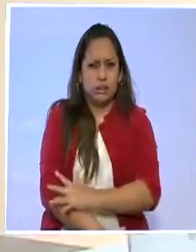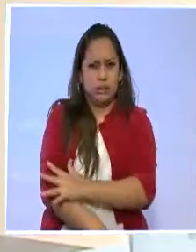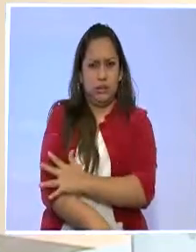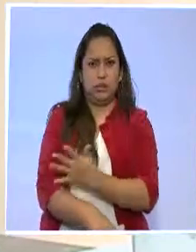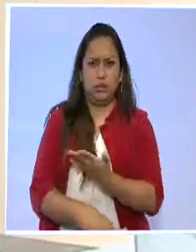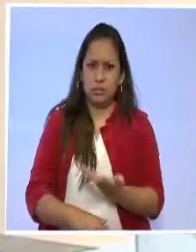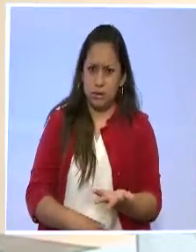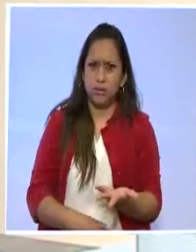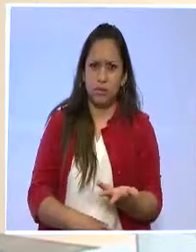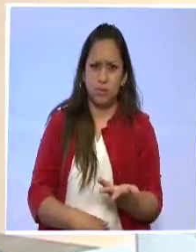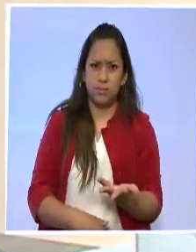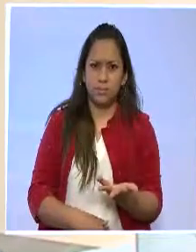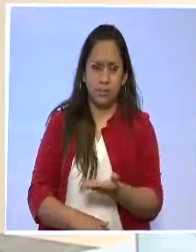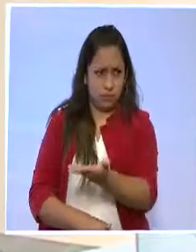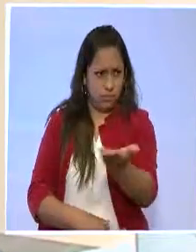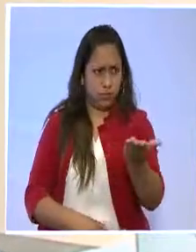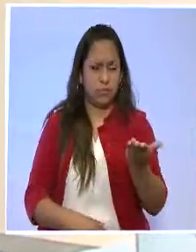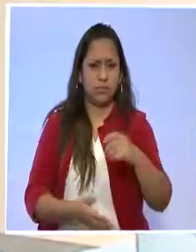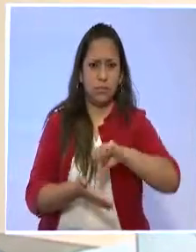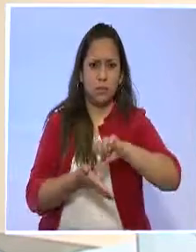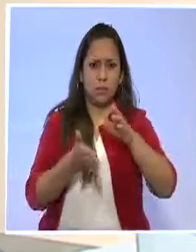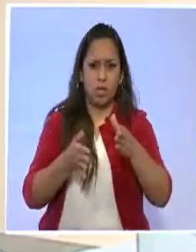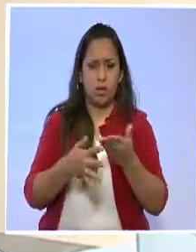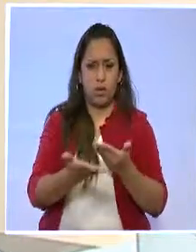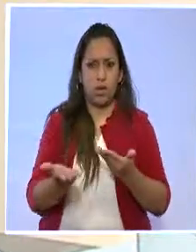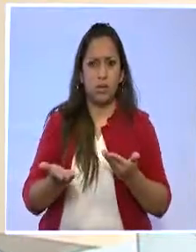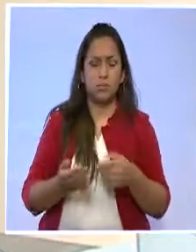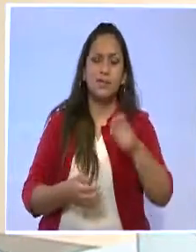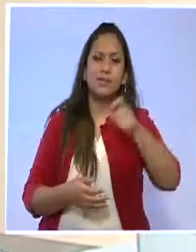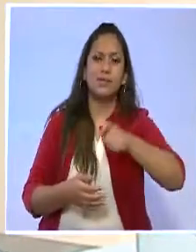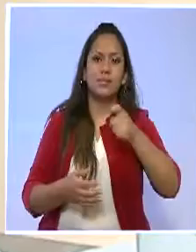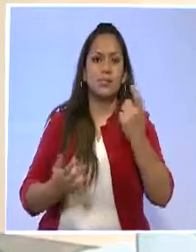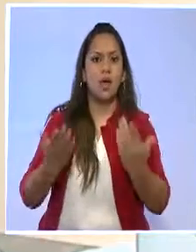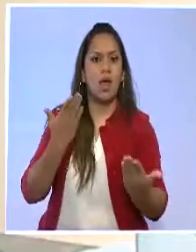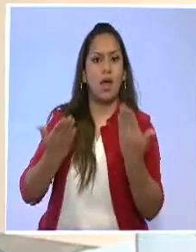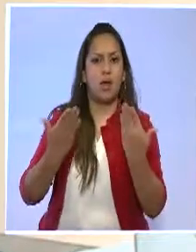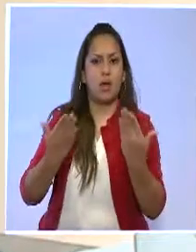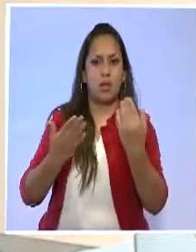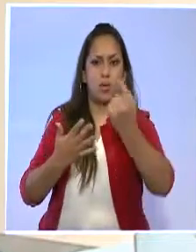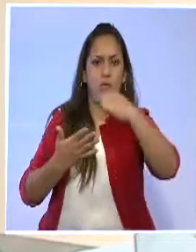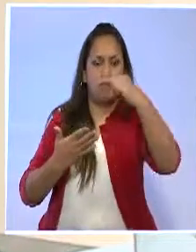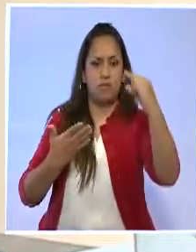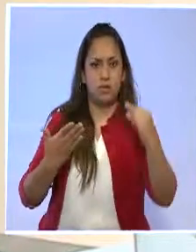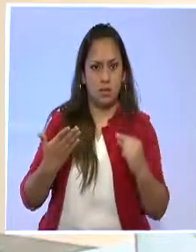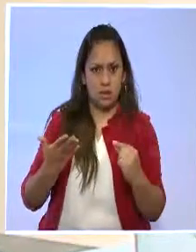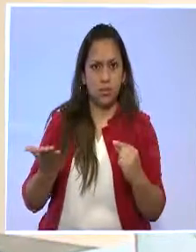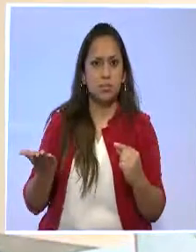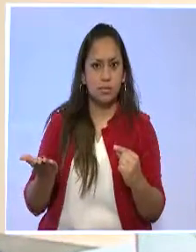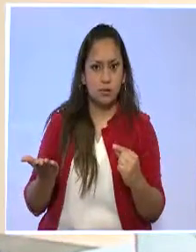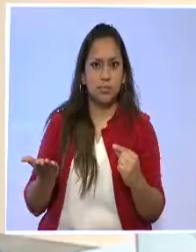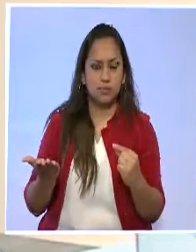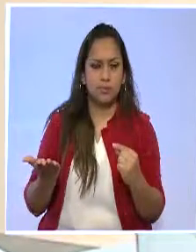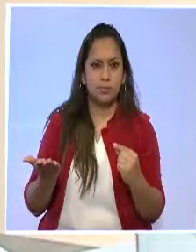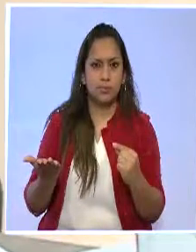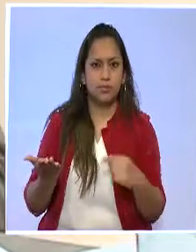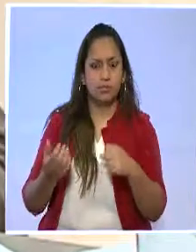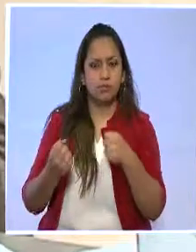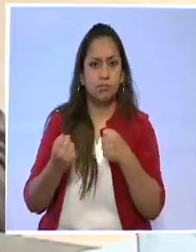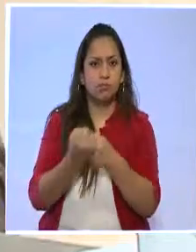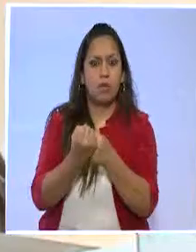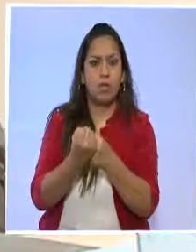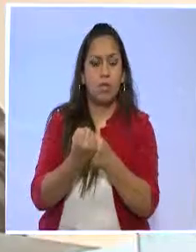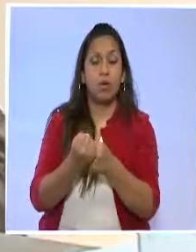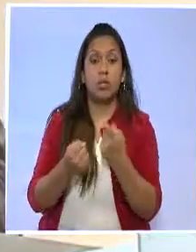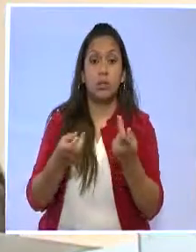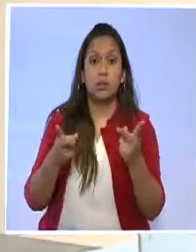momento en el que necesitamos establecer un equilibrio en las finanzas y que esto sin duda alguna es un apoyo está previsto y el servicio de